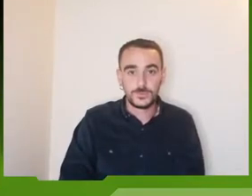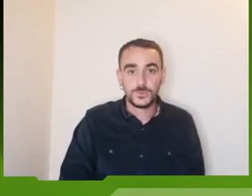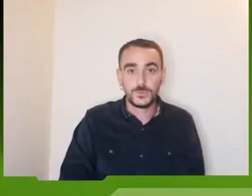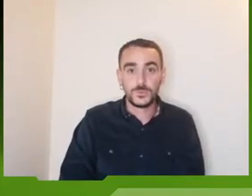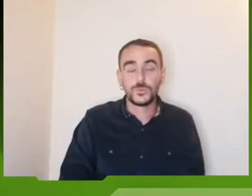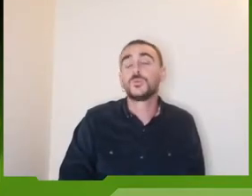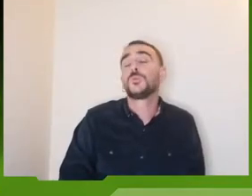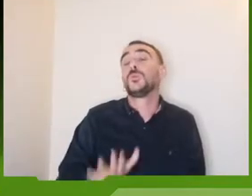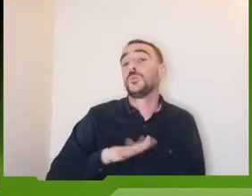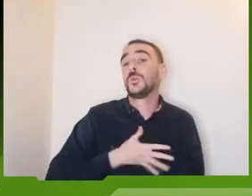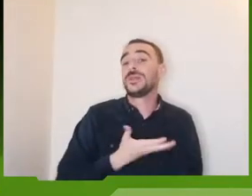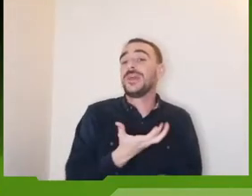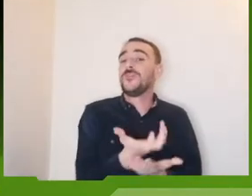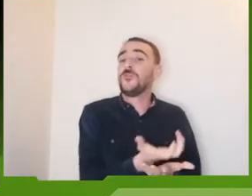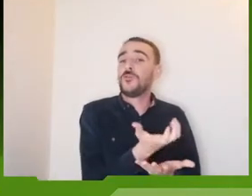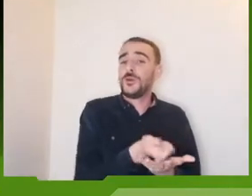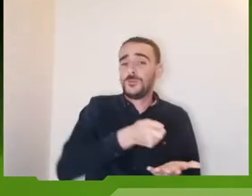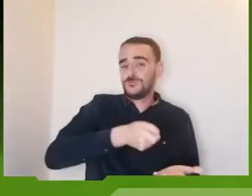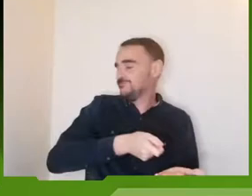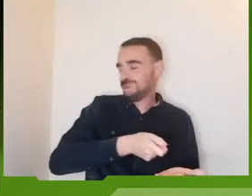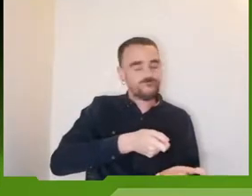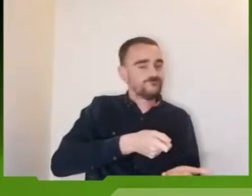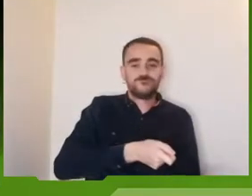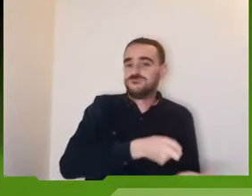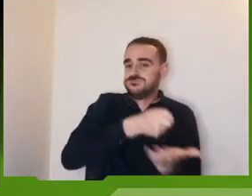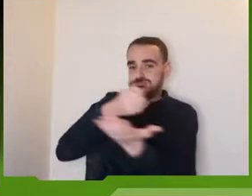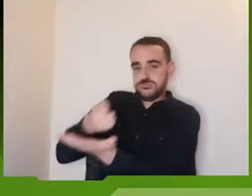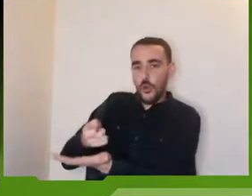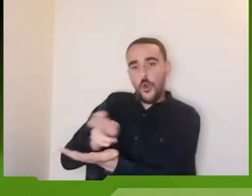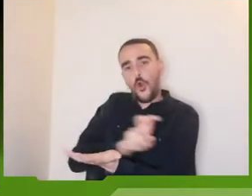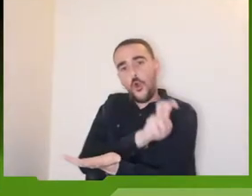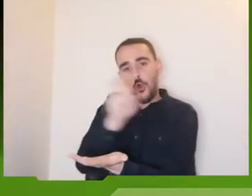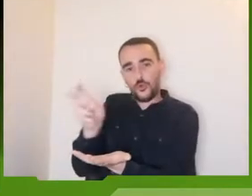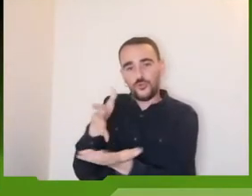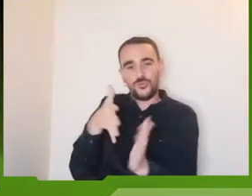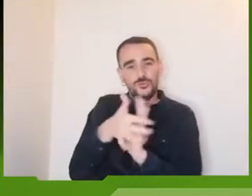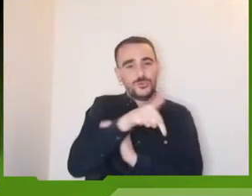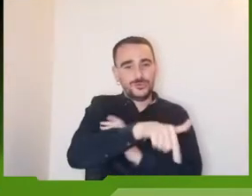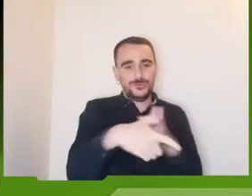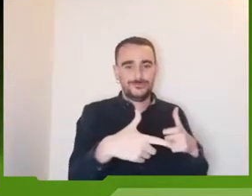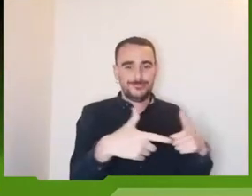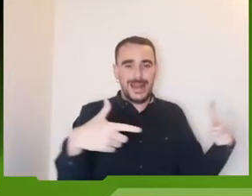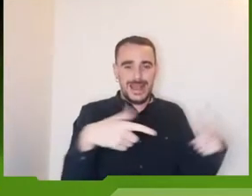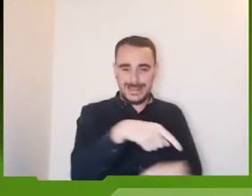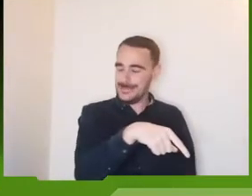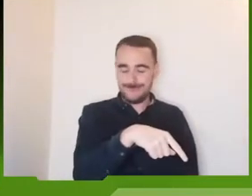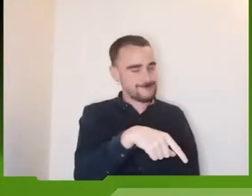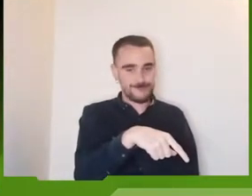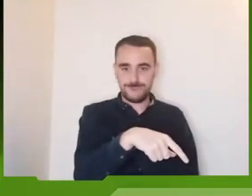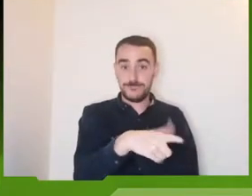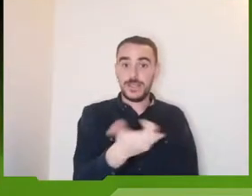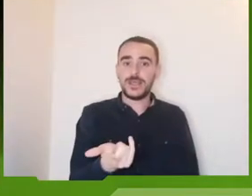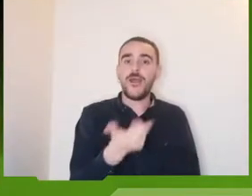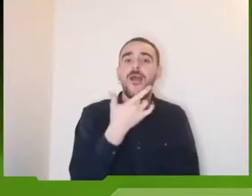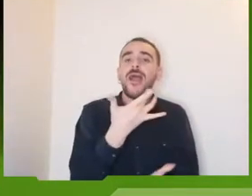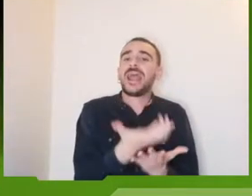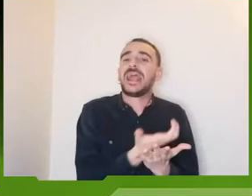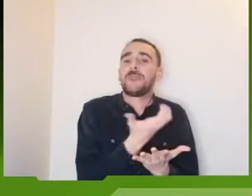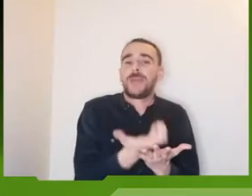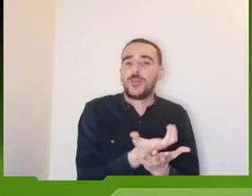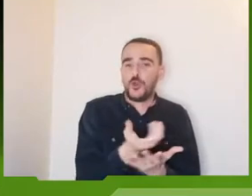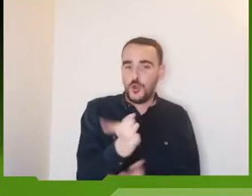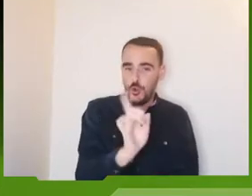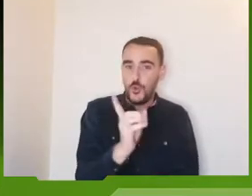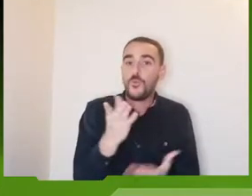de fuego. Ahora lo veo, que lo tengo en el grande. Bueno, no está chamusky, ¿eh? Está muy